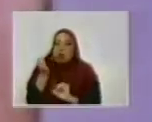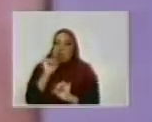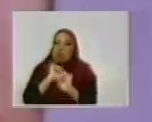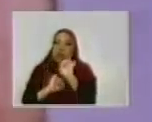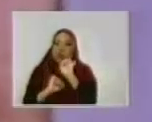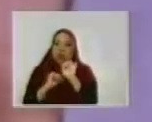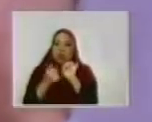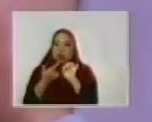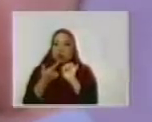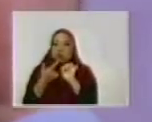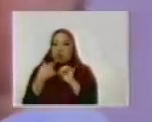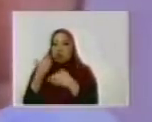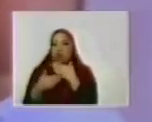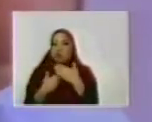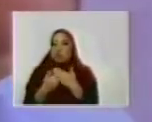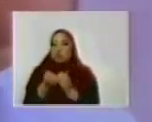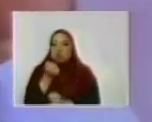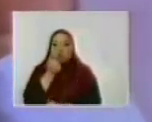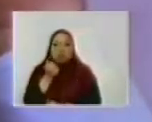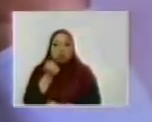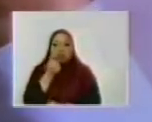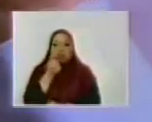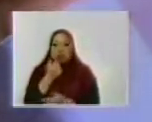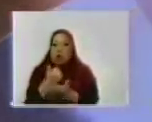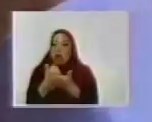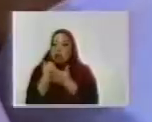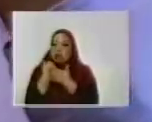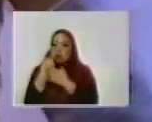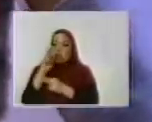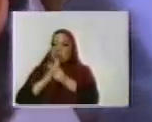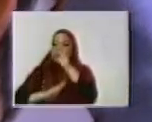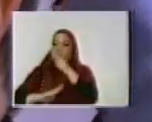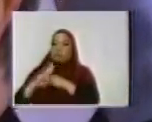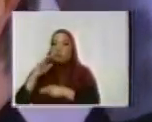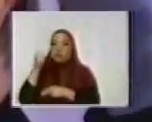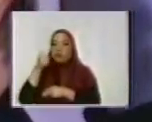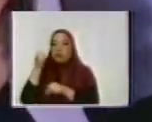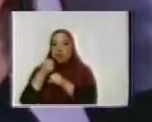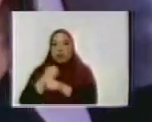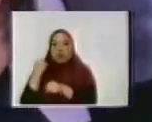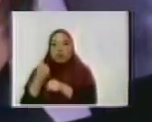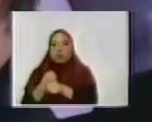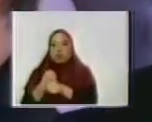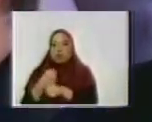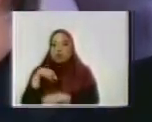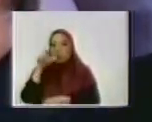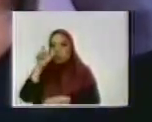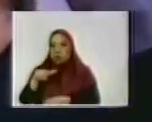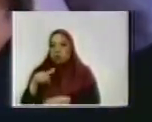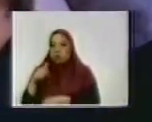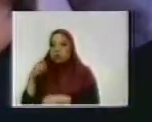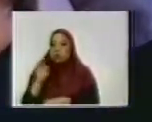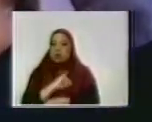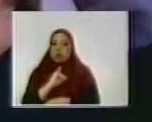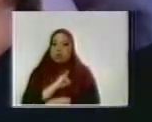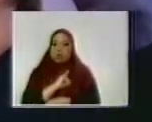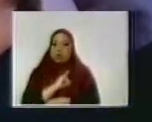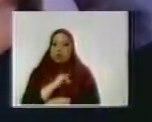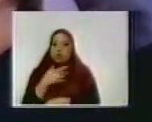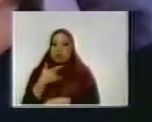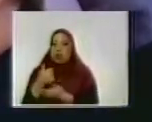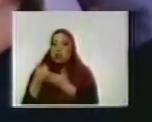defenderlos, llevar causas que ayuden a enaltecer la labor de esa institución, que